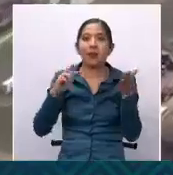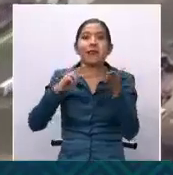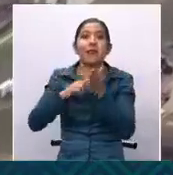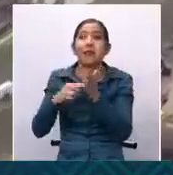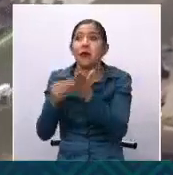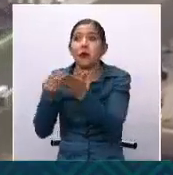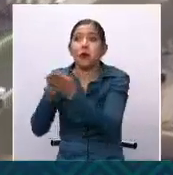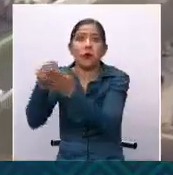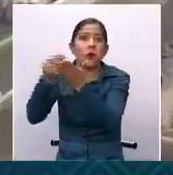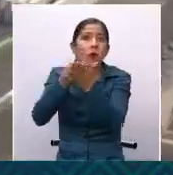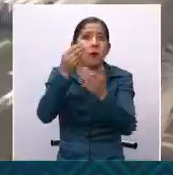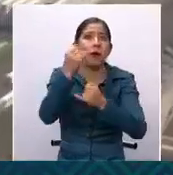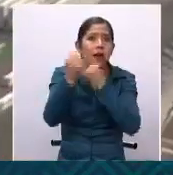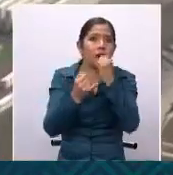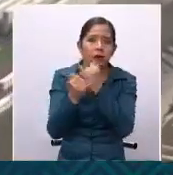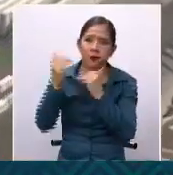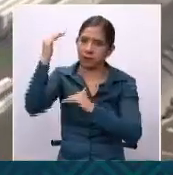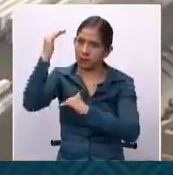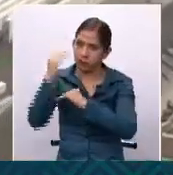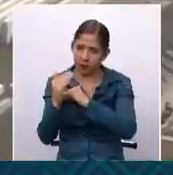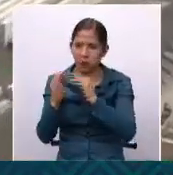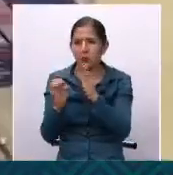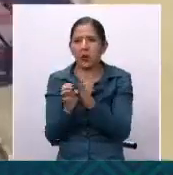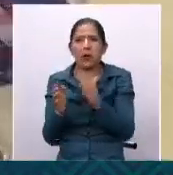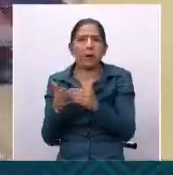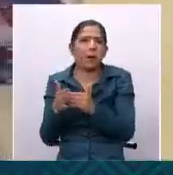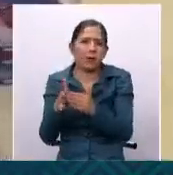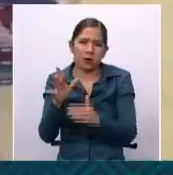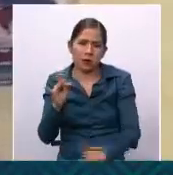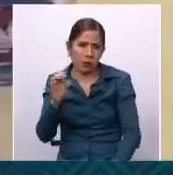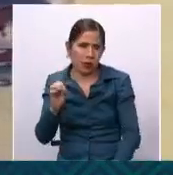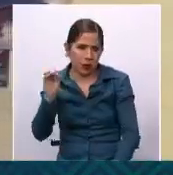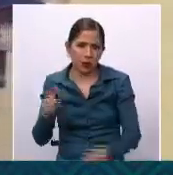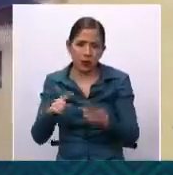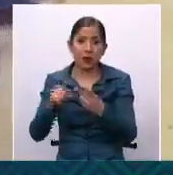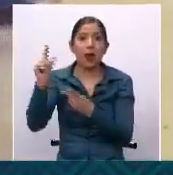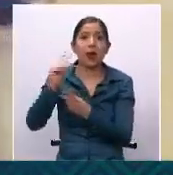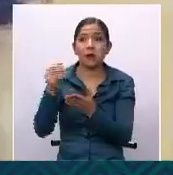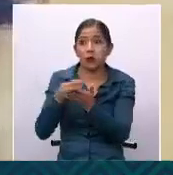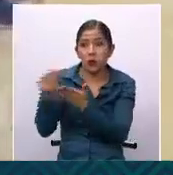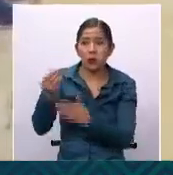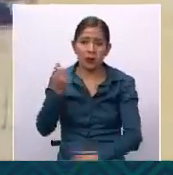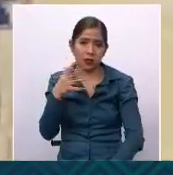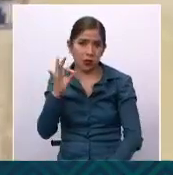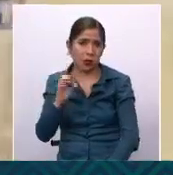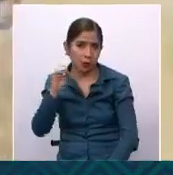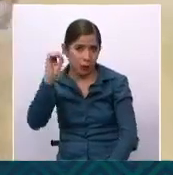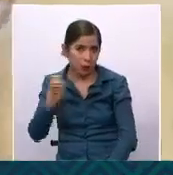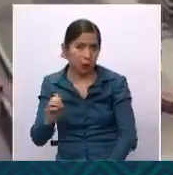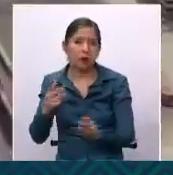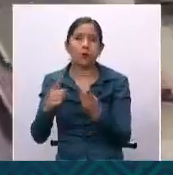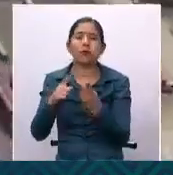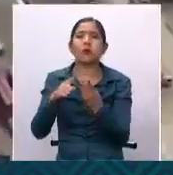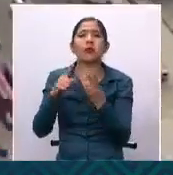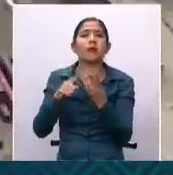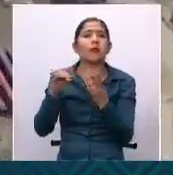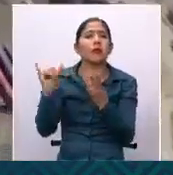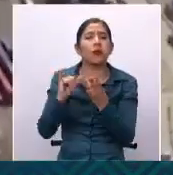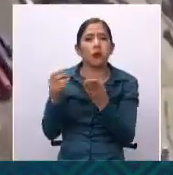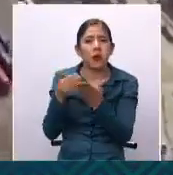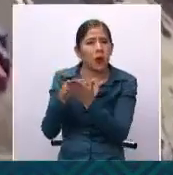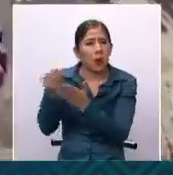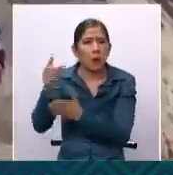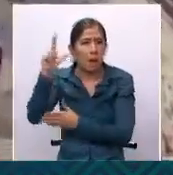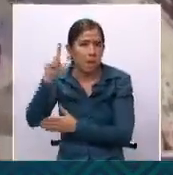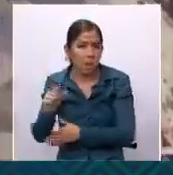menos preparaciones de pescado con un 80%, se importó menos arroz con 19% en términos de valor, además de importar